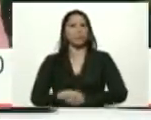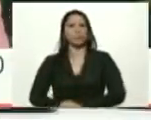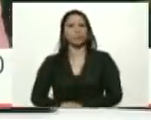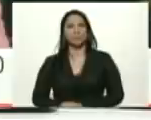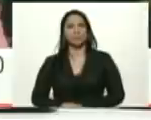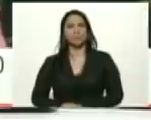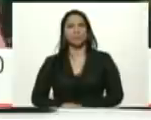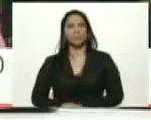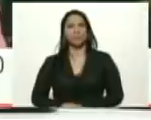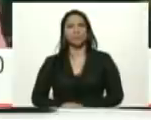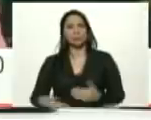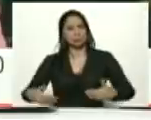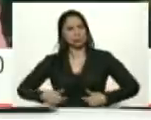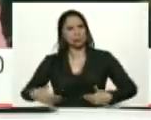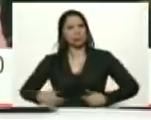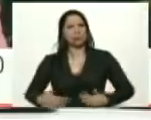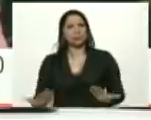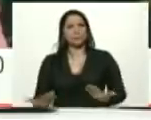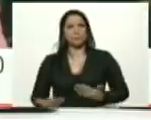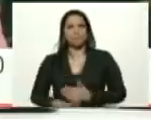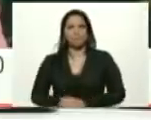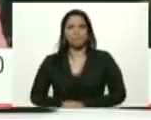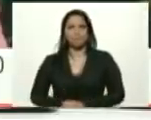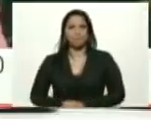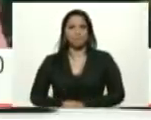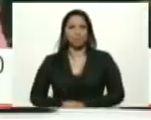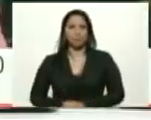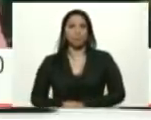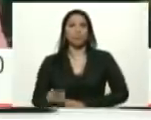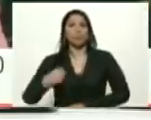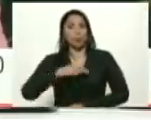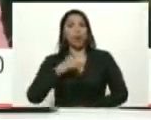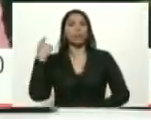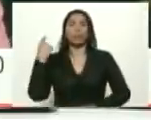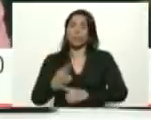optimismo y de empeño. Por eso tenemos que